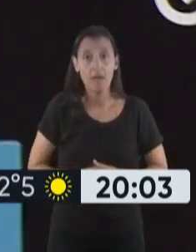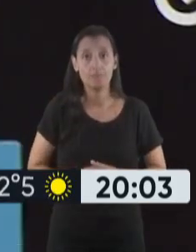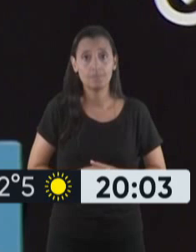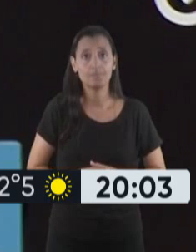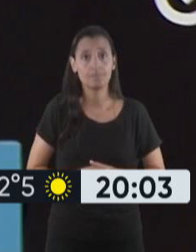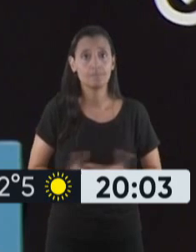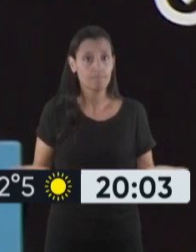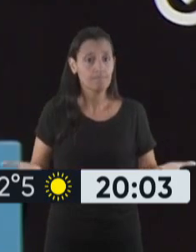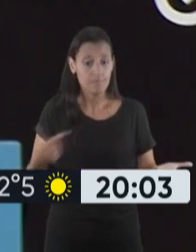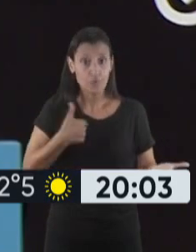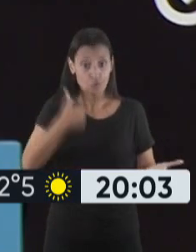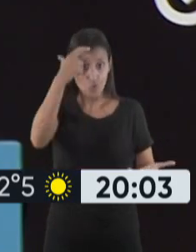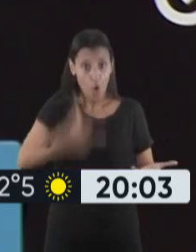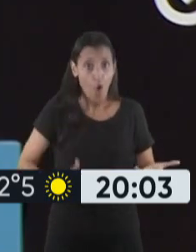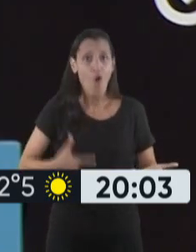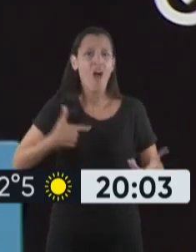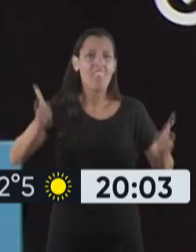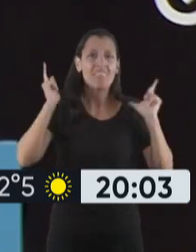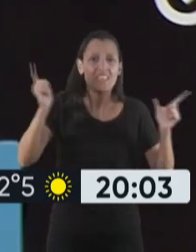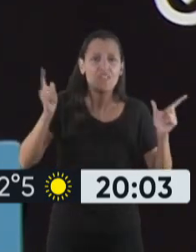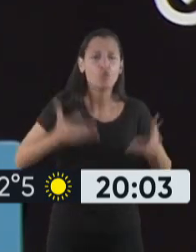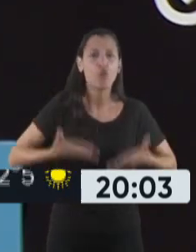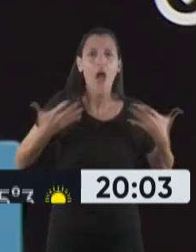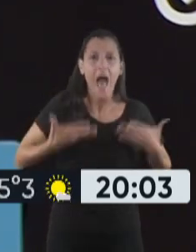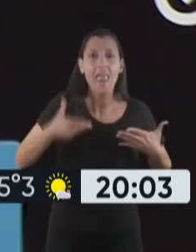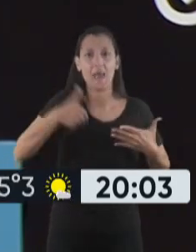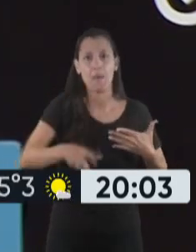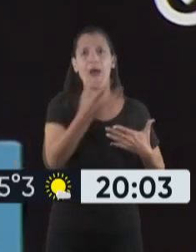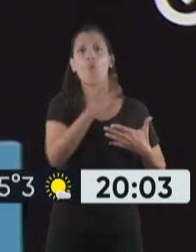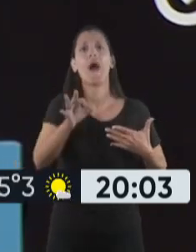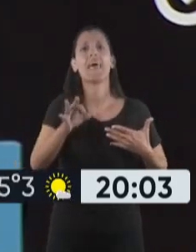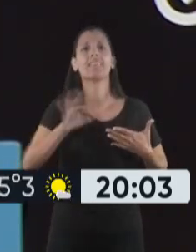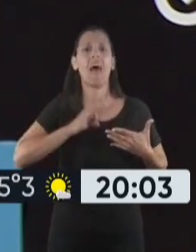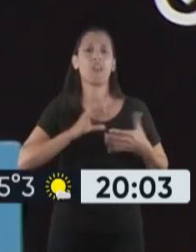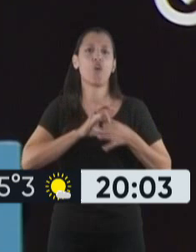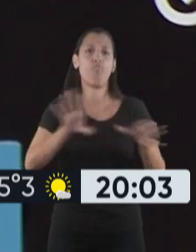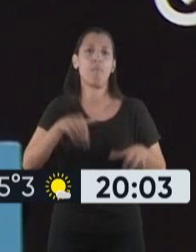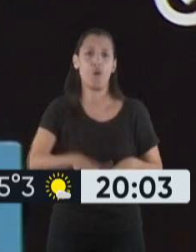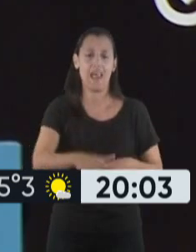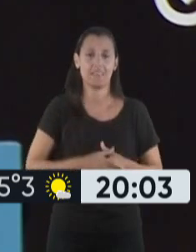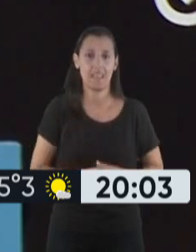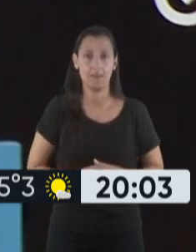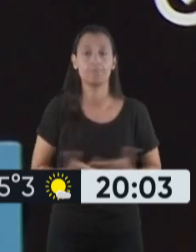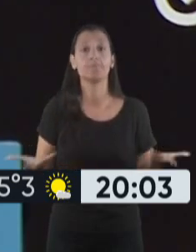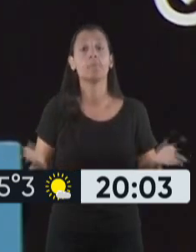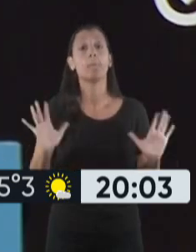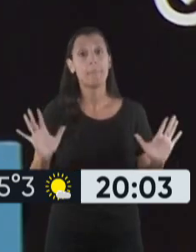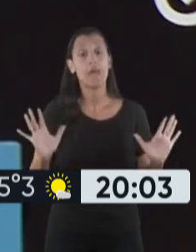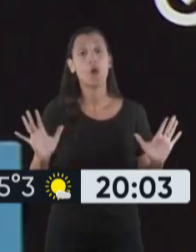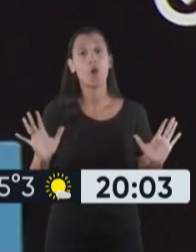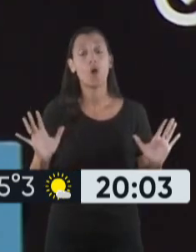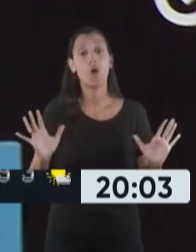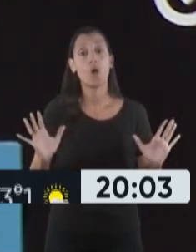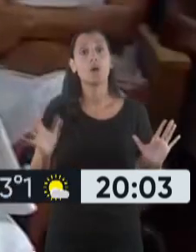y que, bueno, disfruta de los 40 años de democracia que la Argentina celebra este año. Ahora, cuando llegamos al